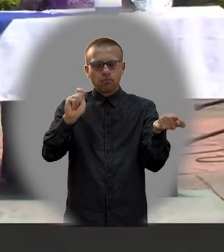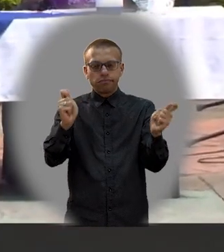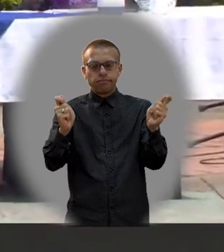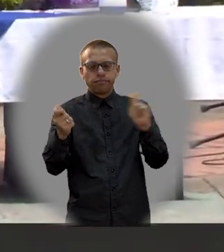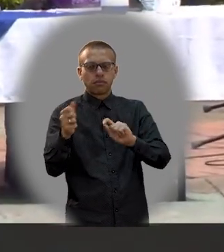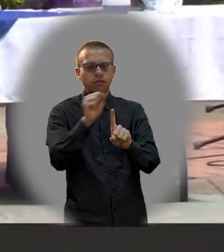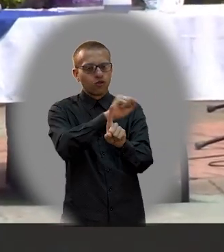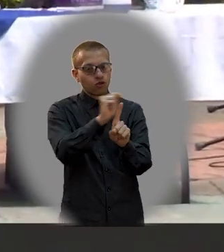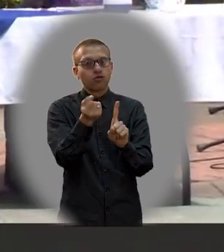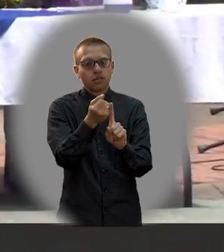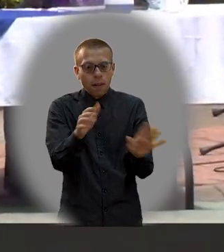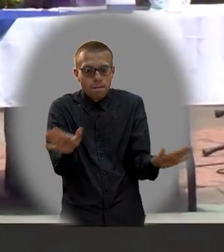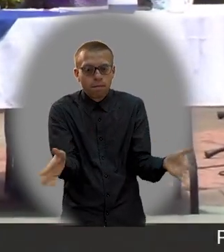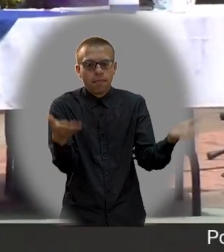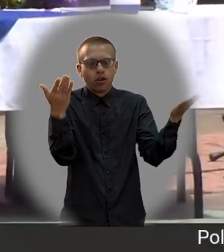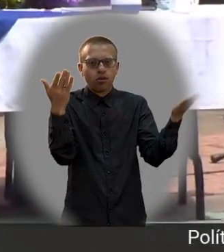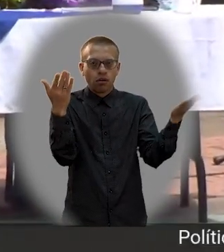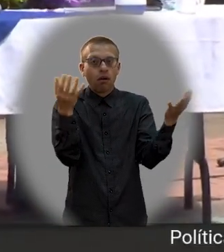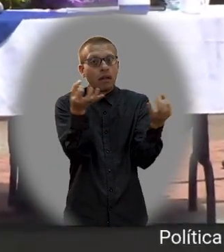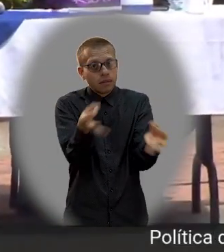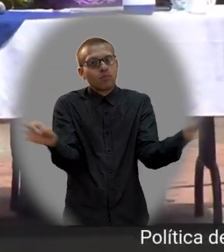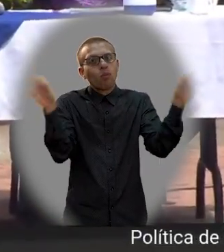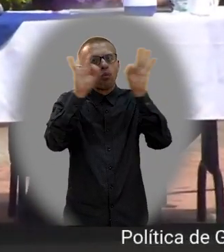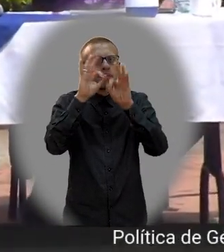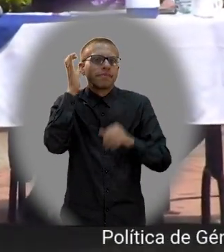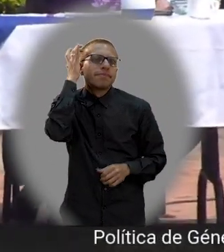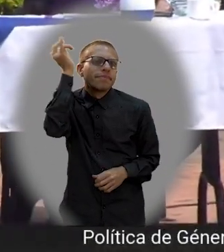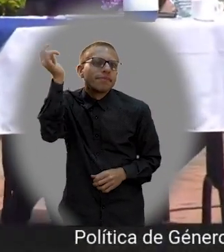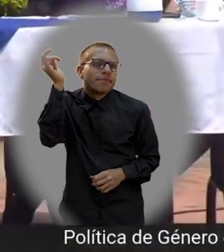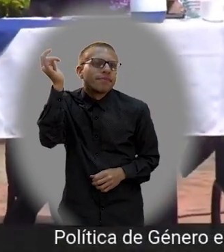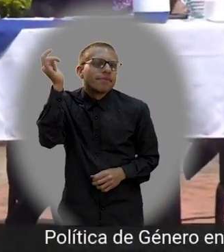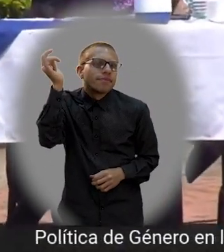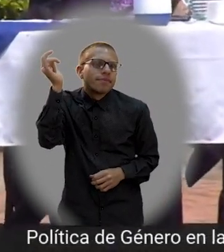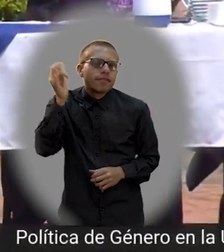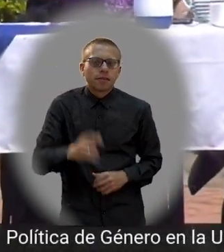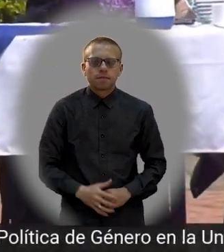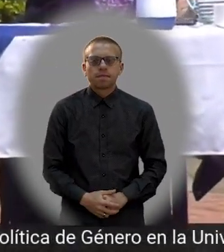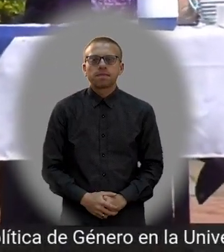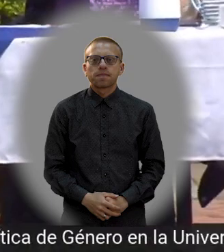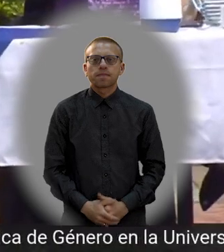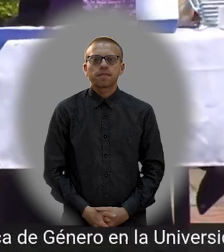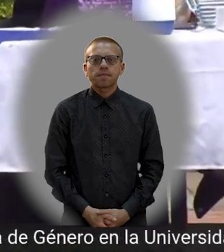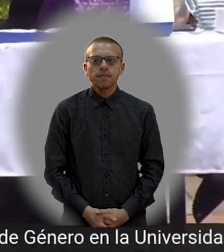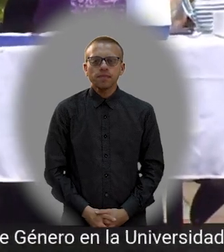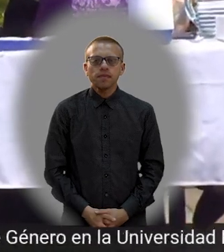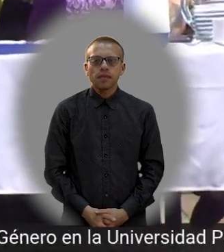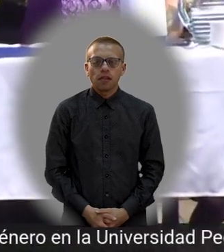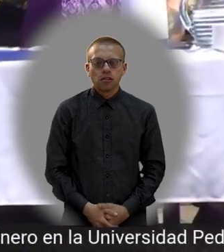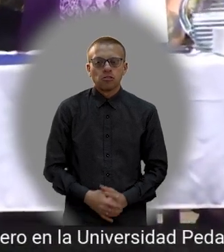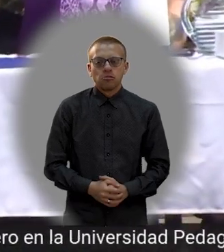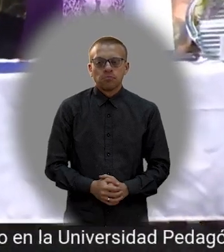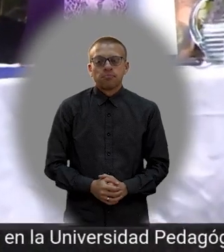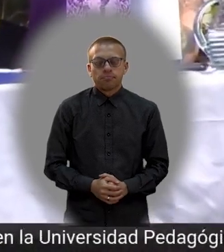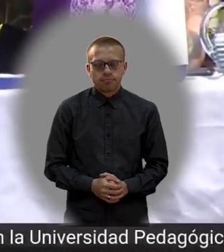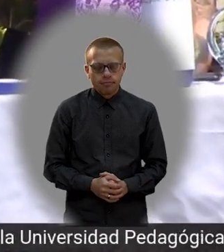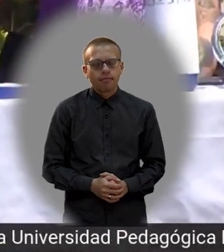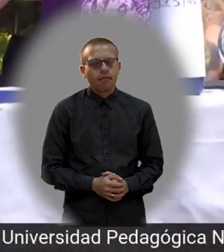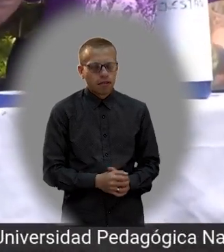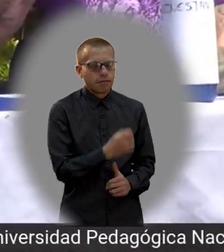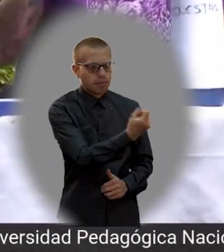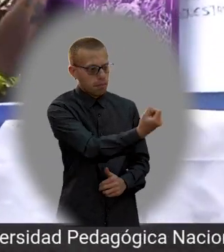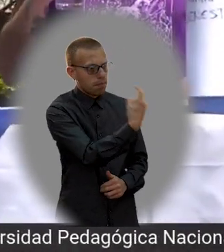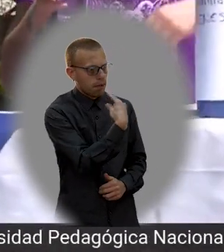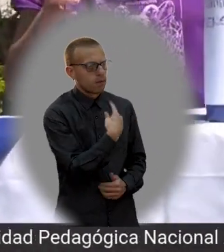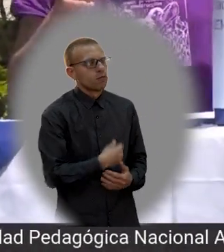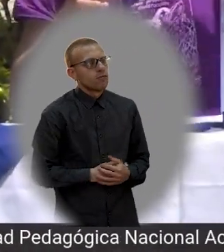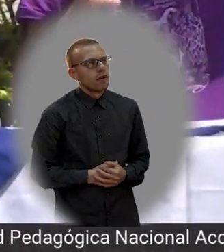¿Cuánto tiempo? La idea son 4 o 5 minutos. Bueno, tú me avisas. Bueno, muy buenos días a todas, a todos,